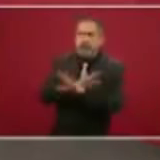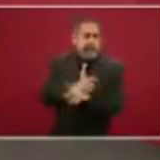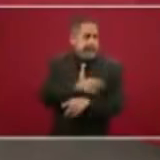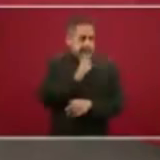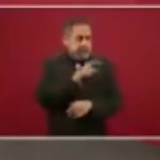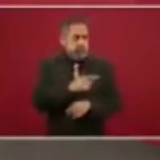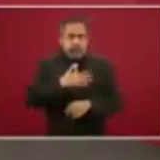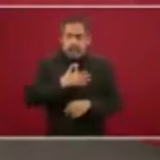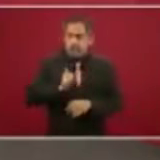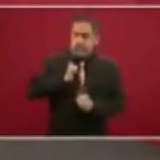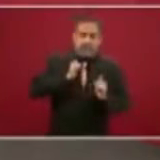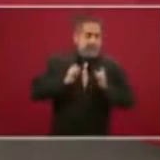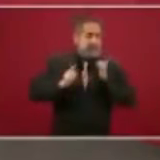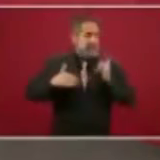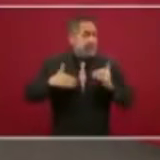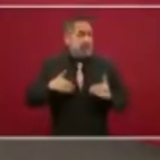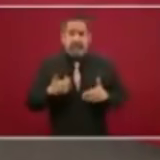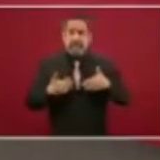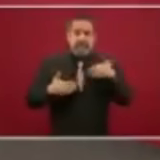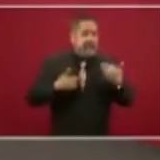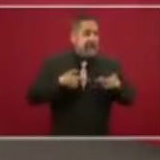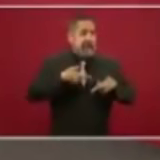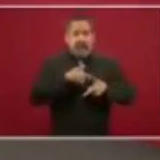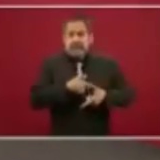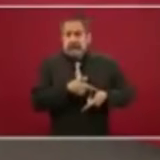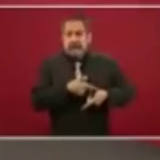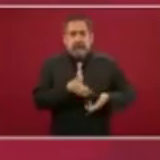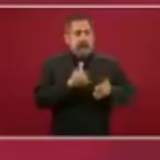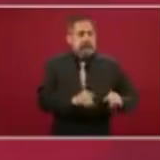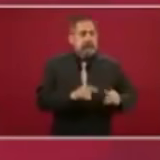privilegios, mantener el régimen de corrupción.